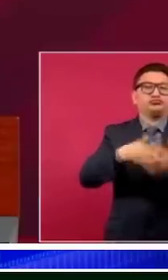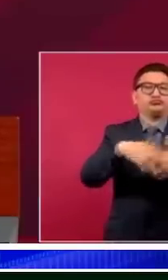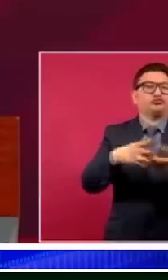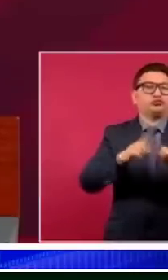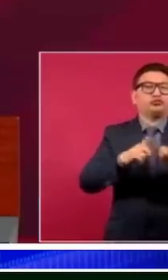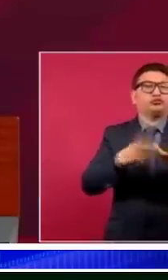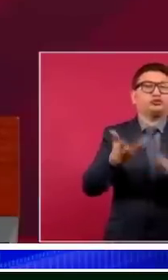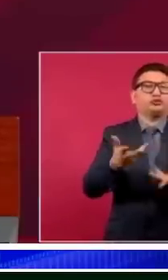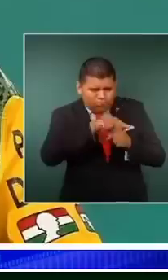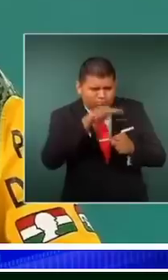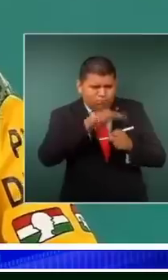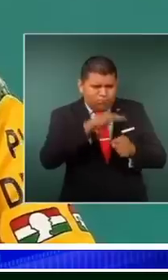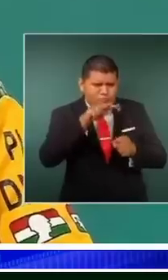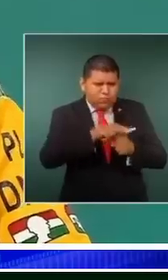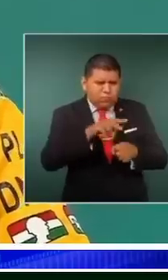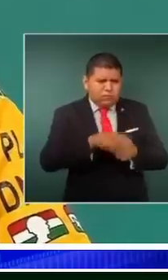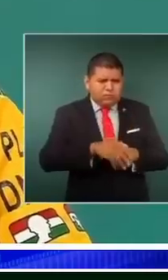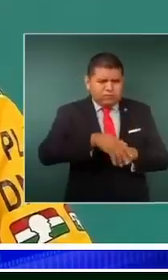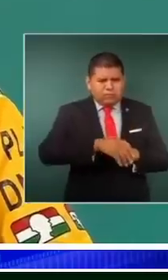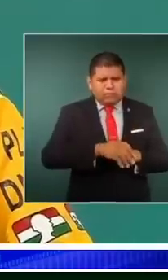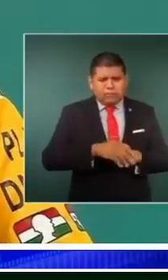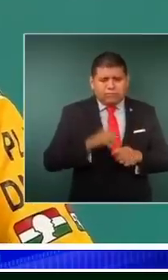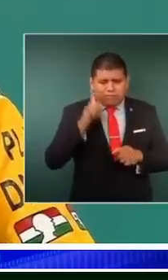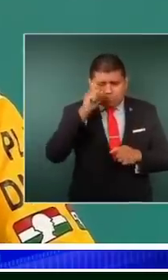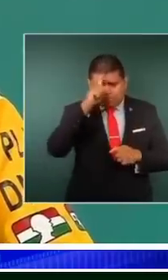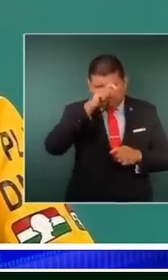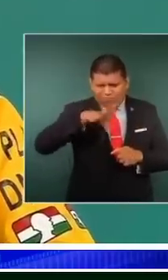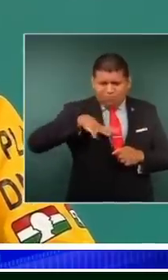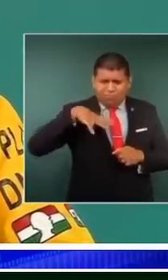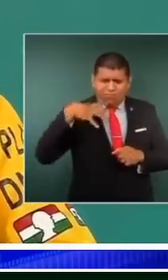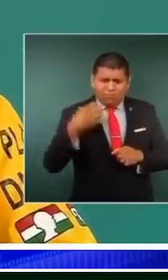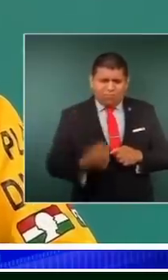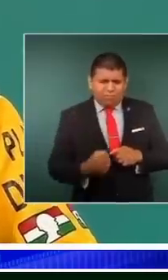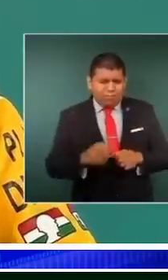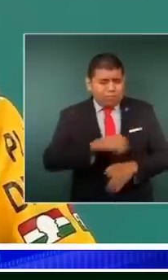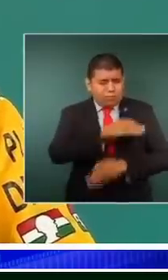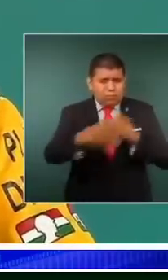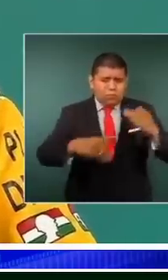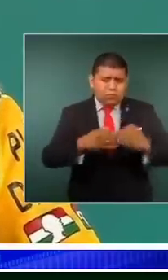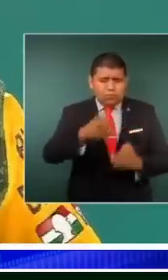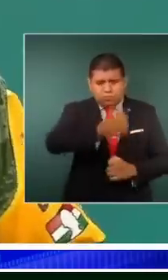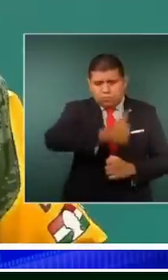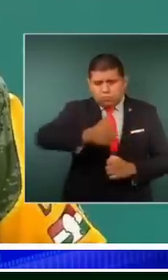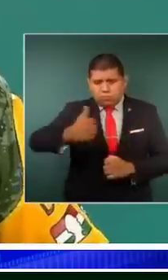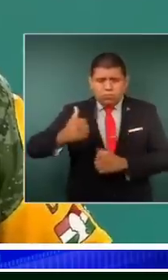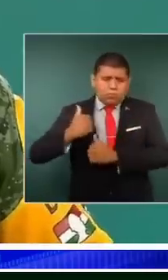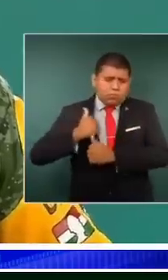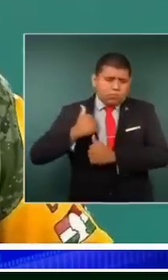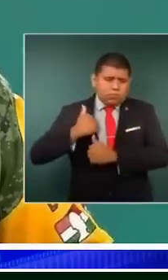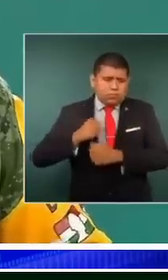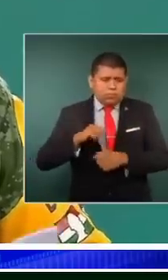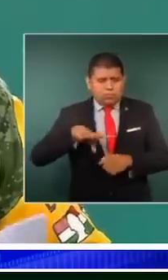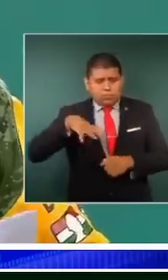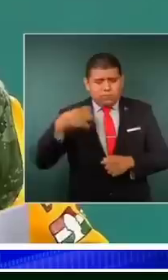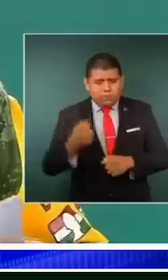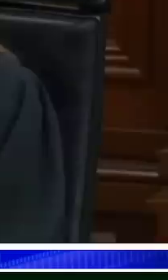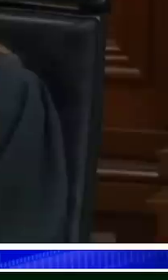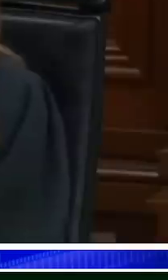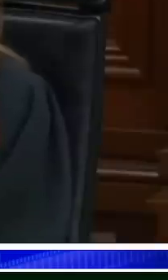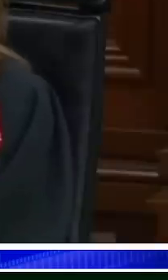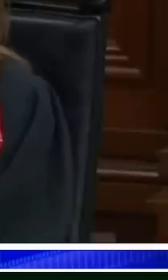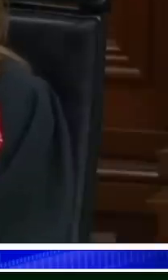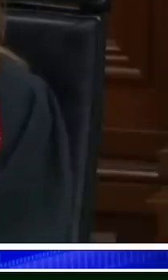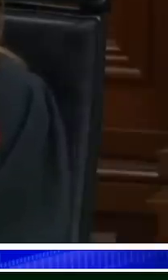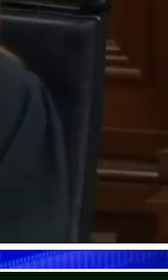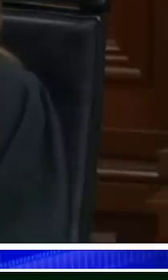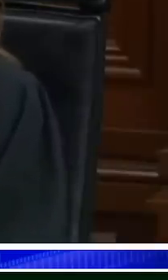secretaria de Seguridad, la encargada también de impulsar esta estrategia de seguridad nacional, bueno, pues habló de los avances que se